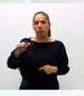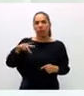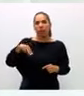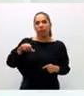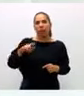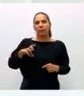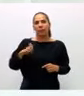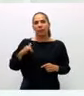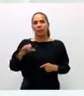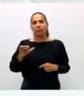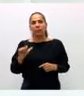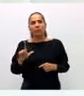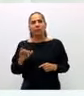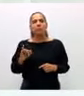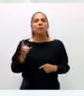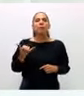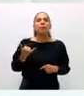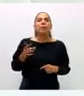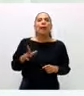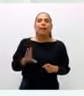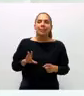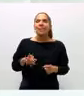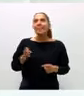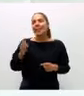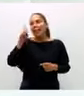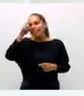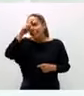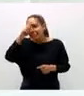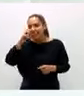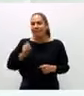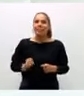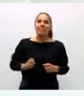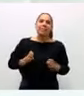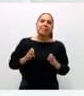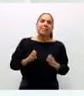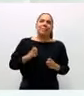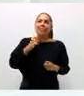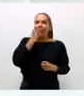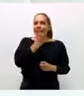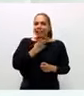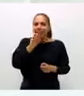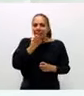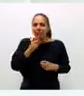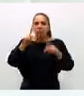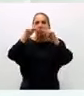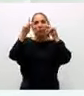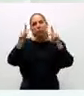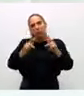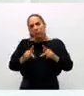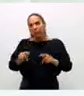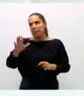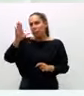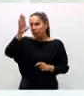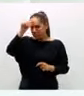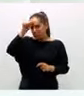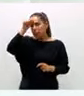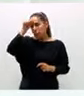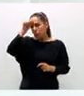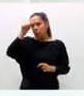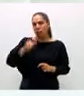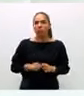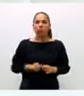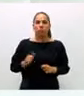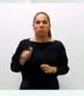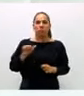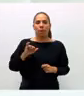más difícil en varias escuelas es el poder mantener esa paz y justo esos acuerdos. Como segunda pregunta, Alejandro García